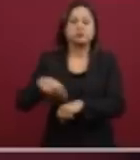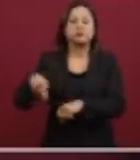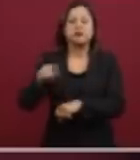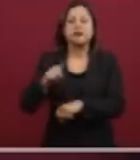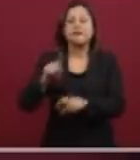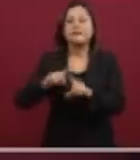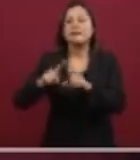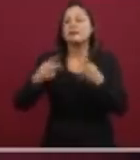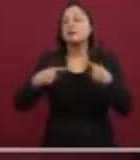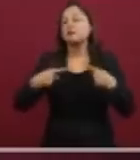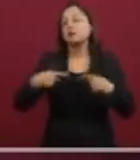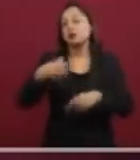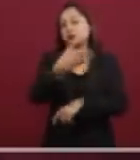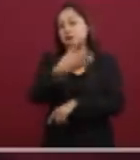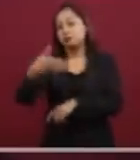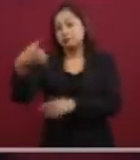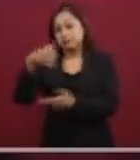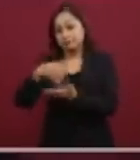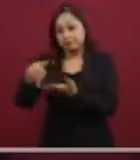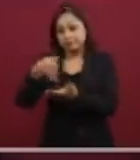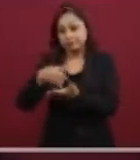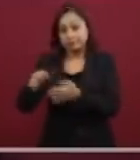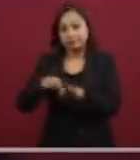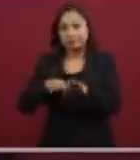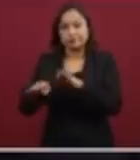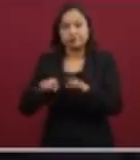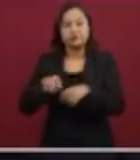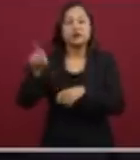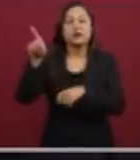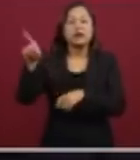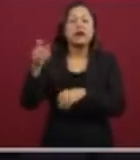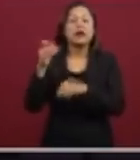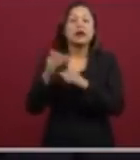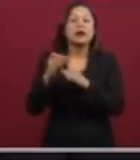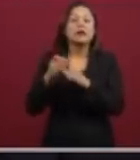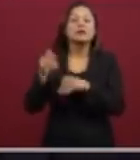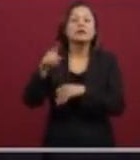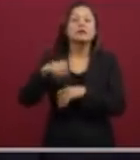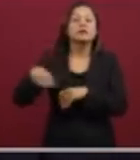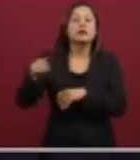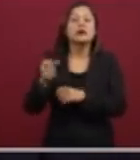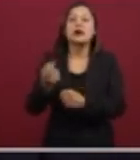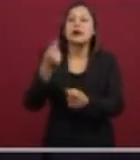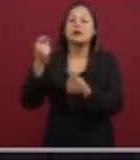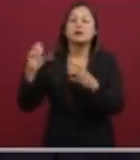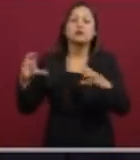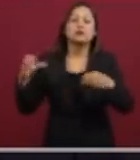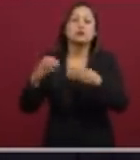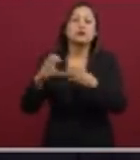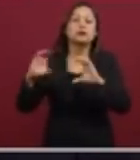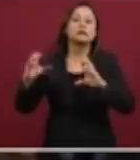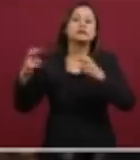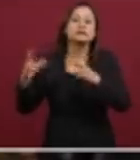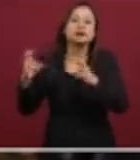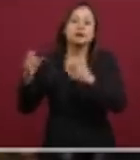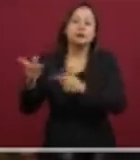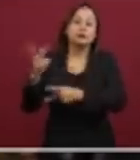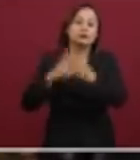la Unión Nacional de Trabajadores Agrícolas de Chiapas. Aquí afuera, donde nos formamos los que